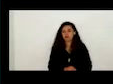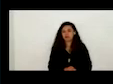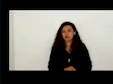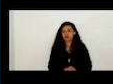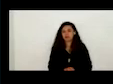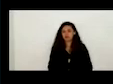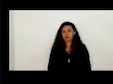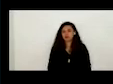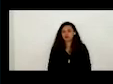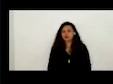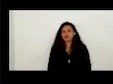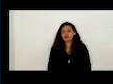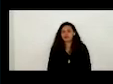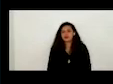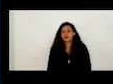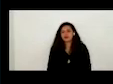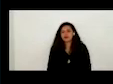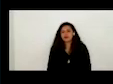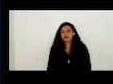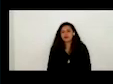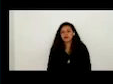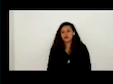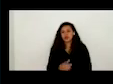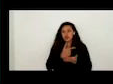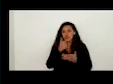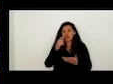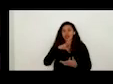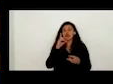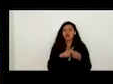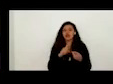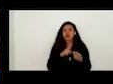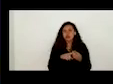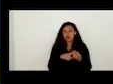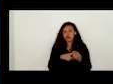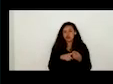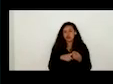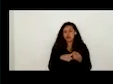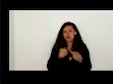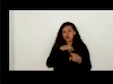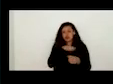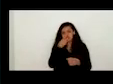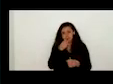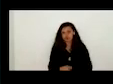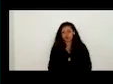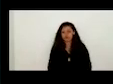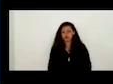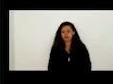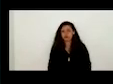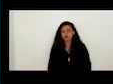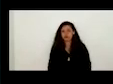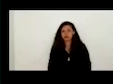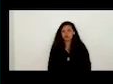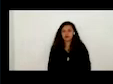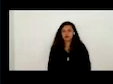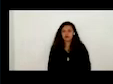Estas grasas, ¿dónde las vamos a encontrar? En los productos que mencionábamos. Esta energía